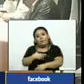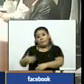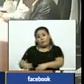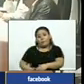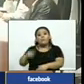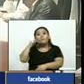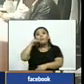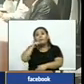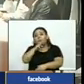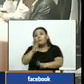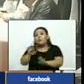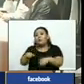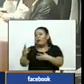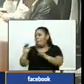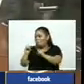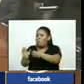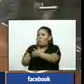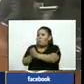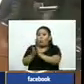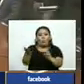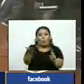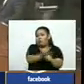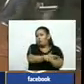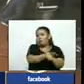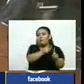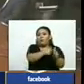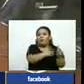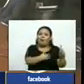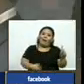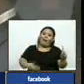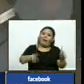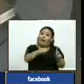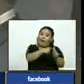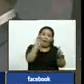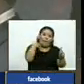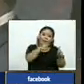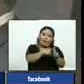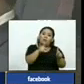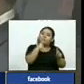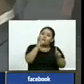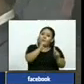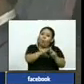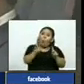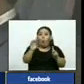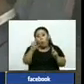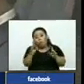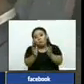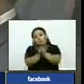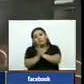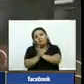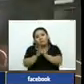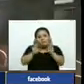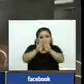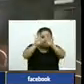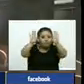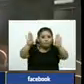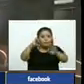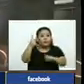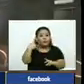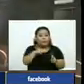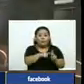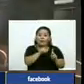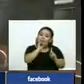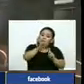Nayib Bukele que destituya a Marroquín por sus declaraciones o, si no, exigirle una disculpa pública al director de